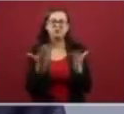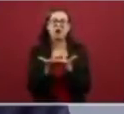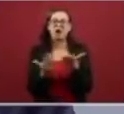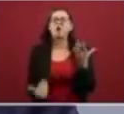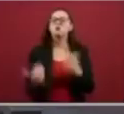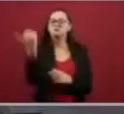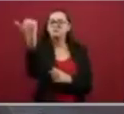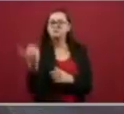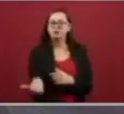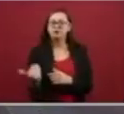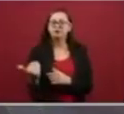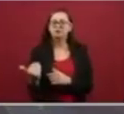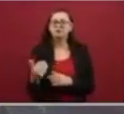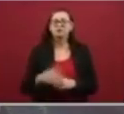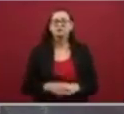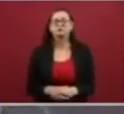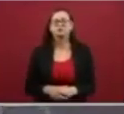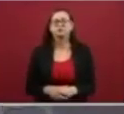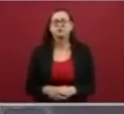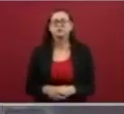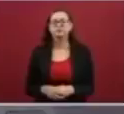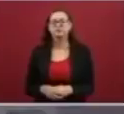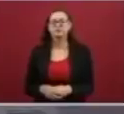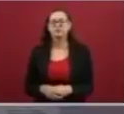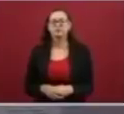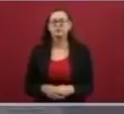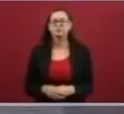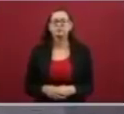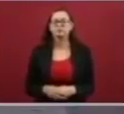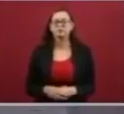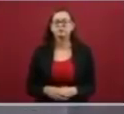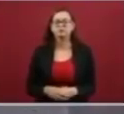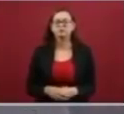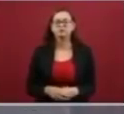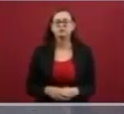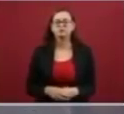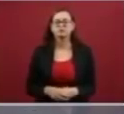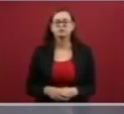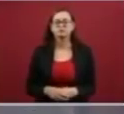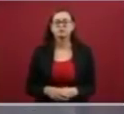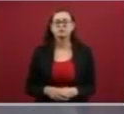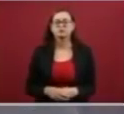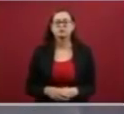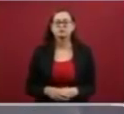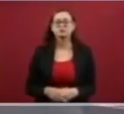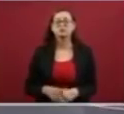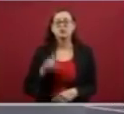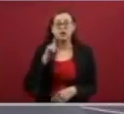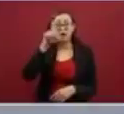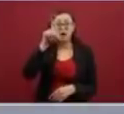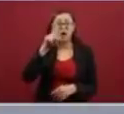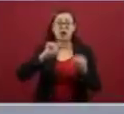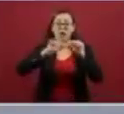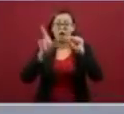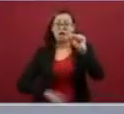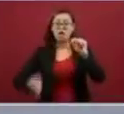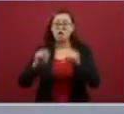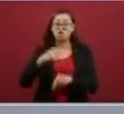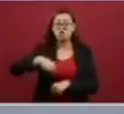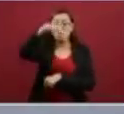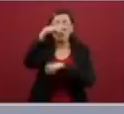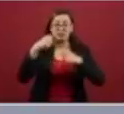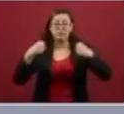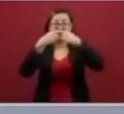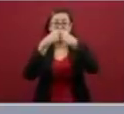En los 43 municipios de la zona libre de la frontera norte